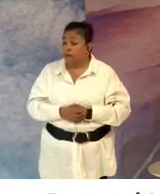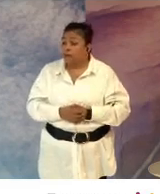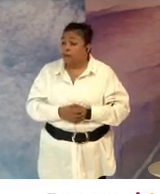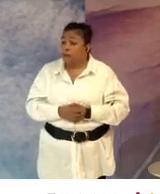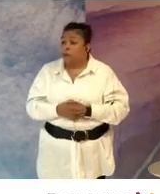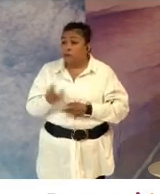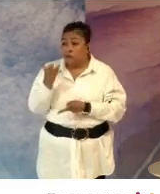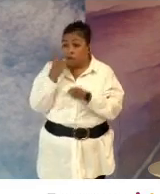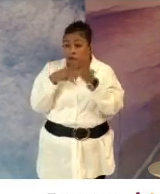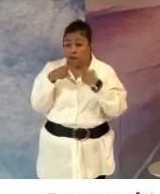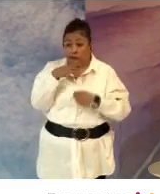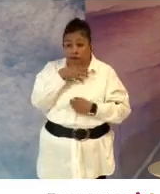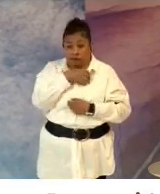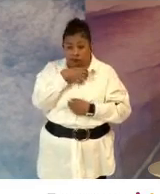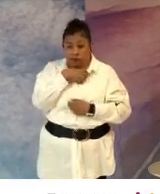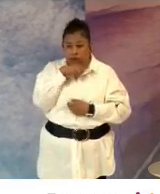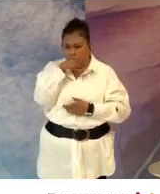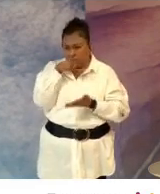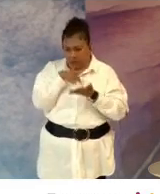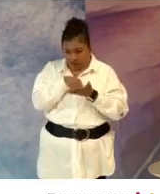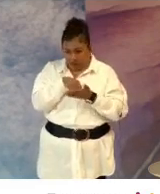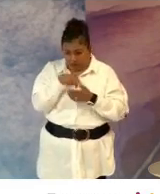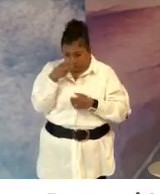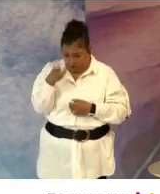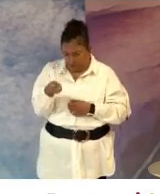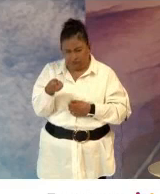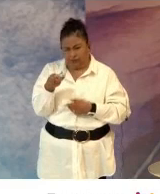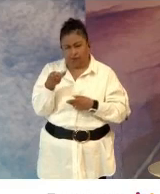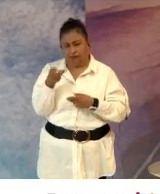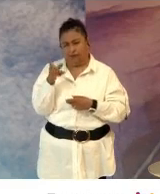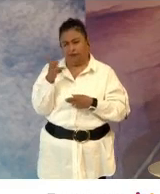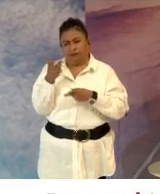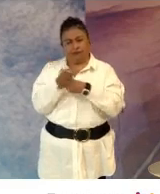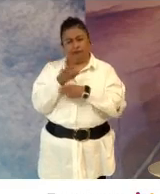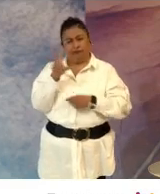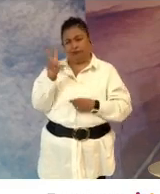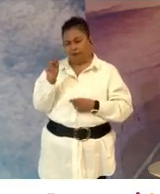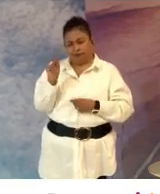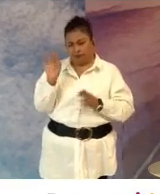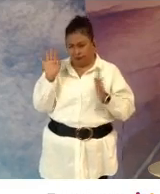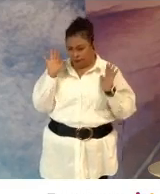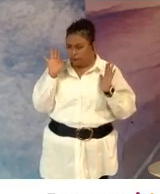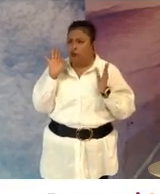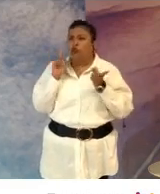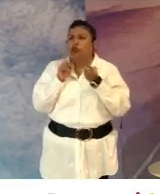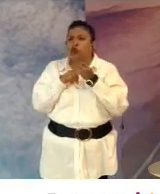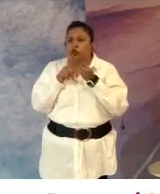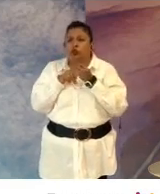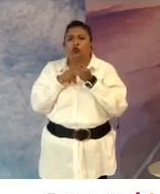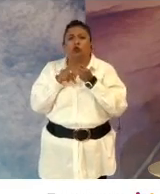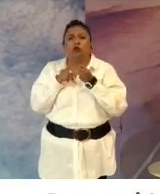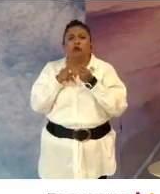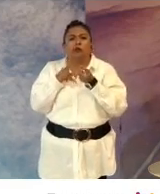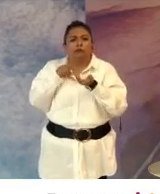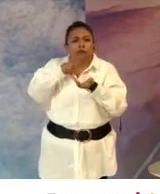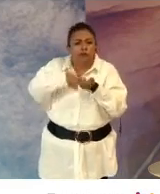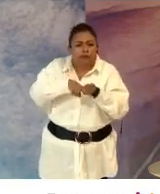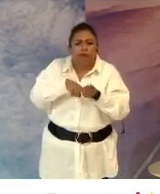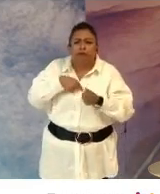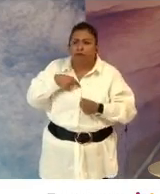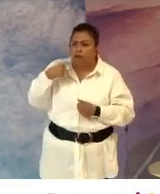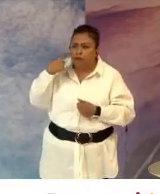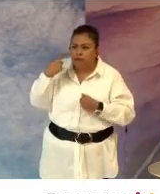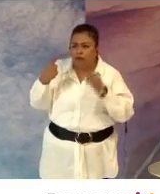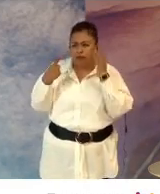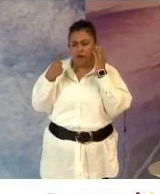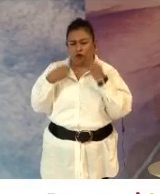la capital en estas sedes. No, esto no ocurre. ¿Y dónde se están integrando en la realidad cuando vemos a